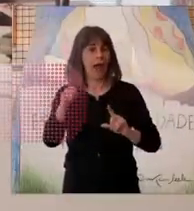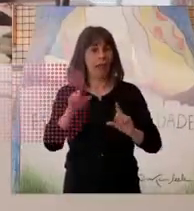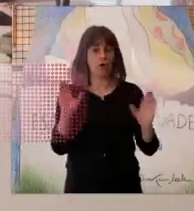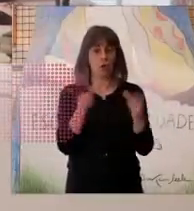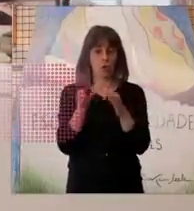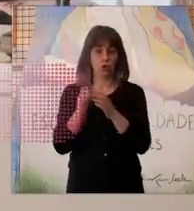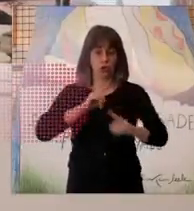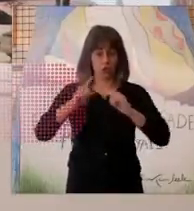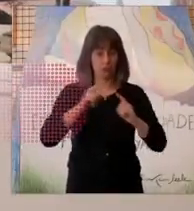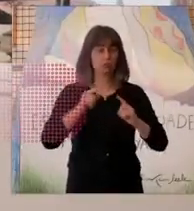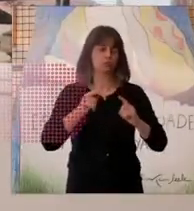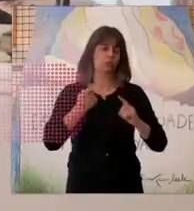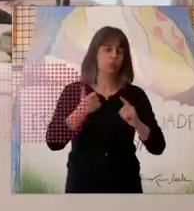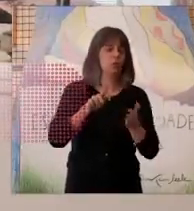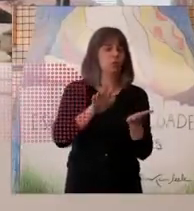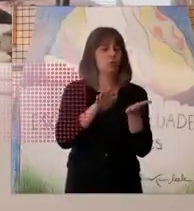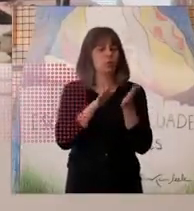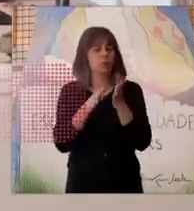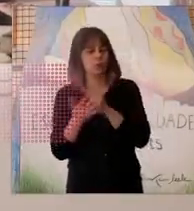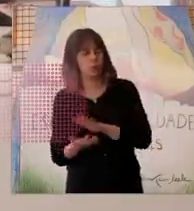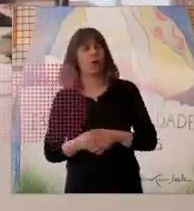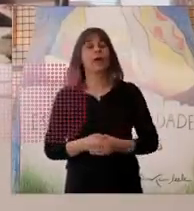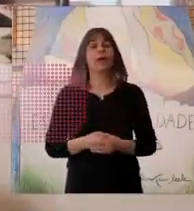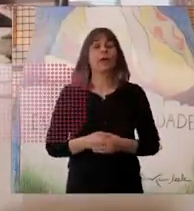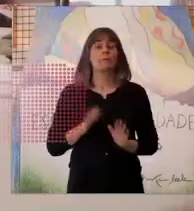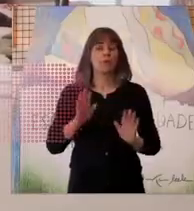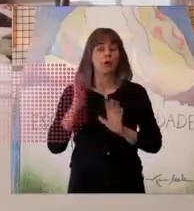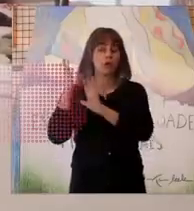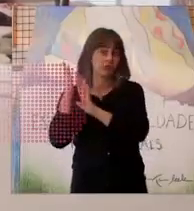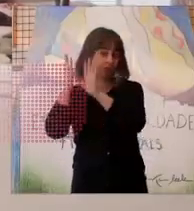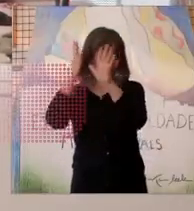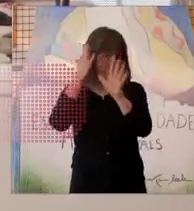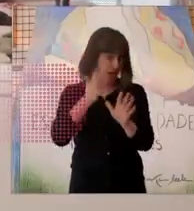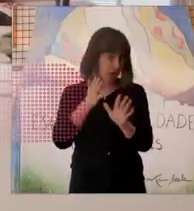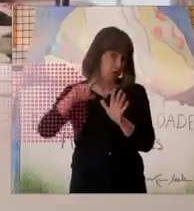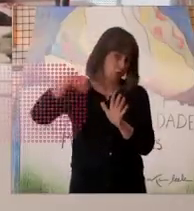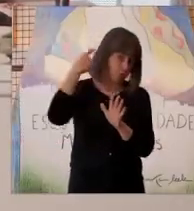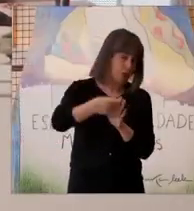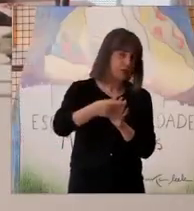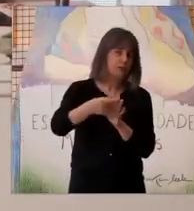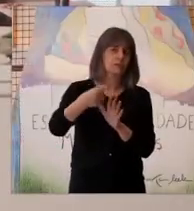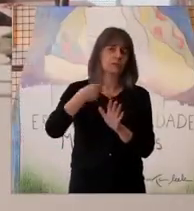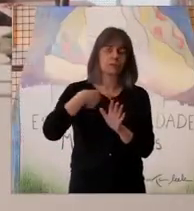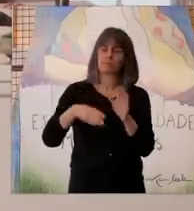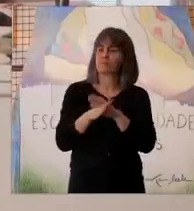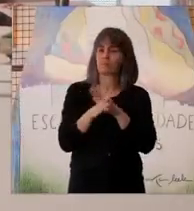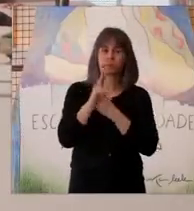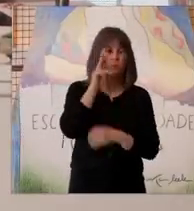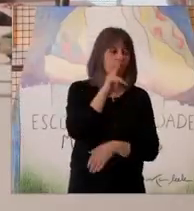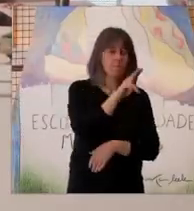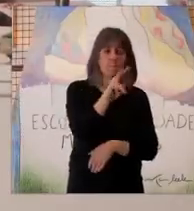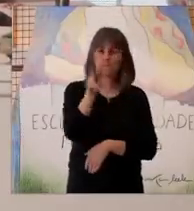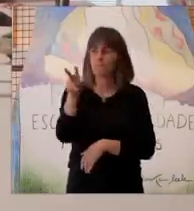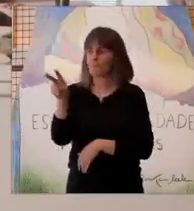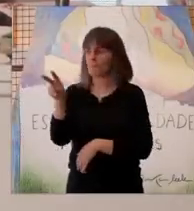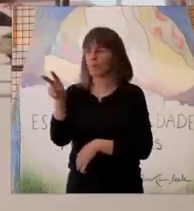aún así una una década después sigo percibiendo que gente más o menos de mi edad un poco más joven o un poco más